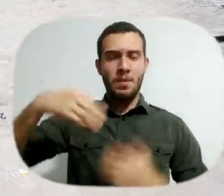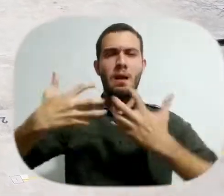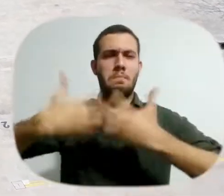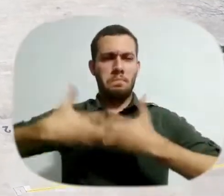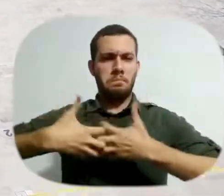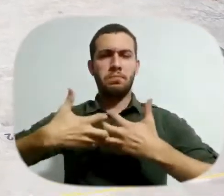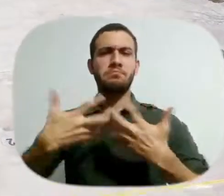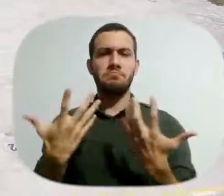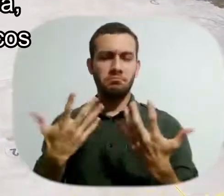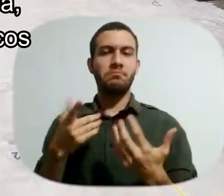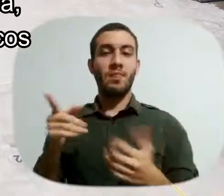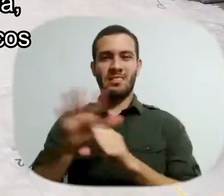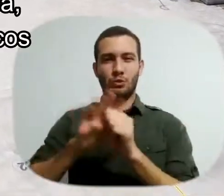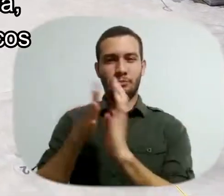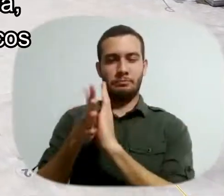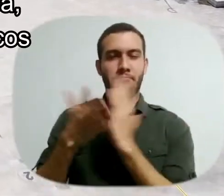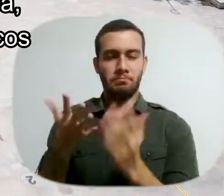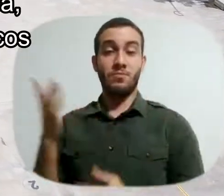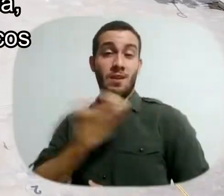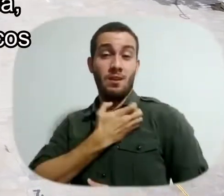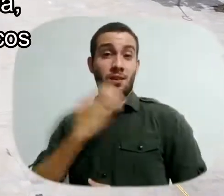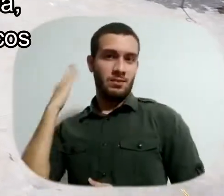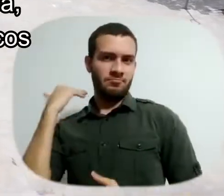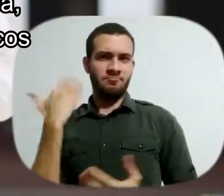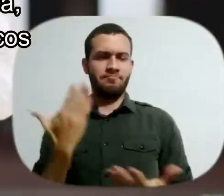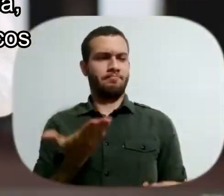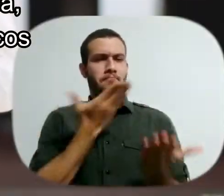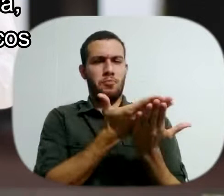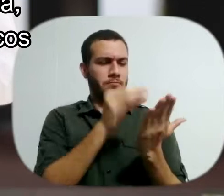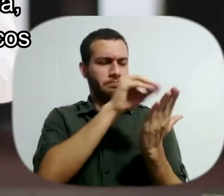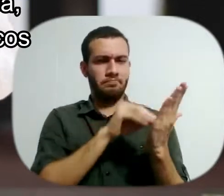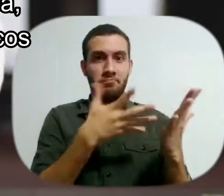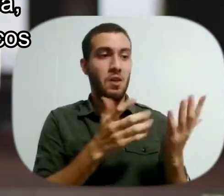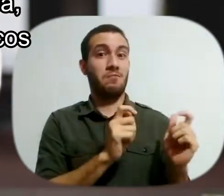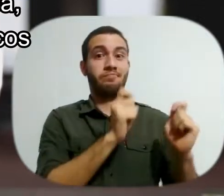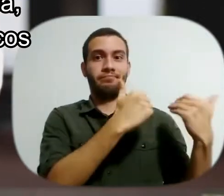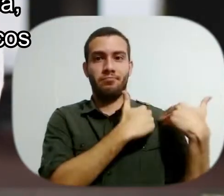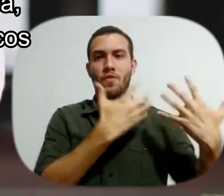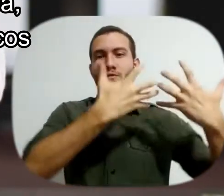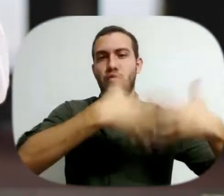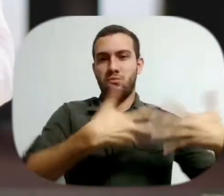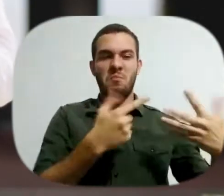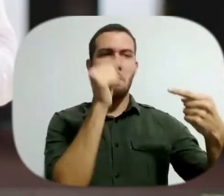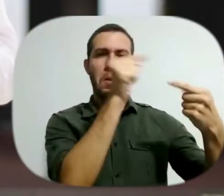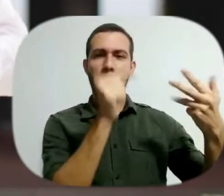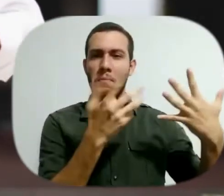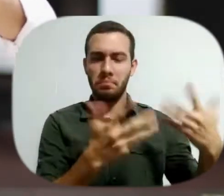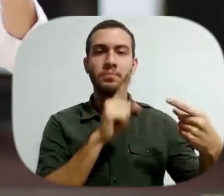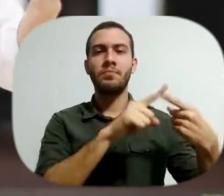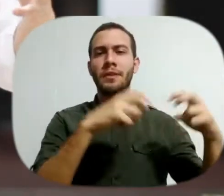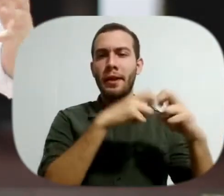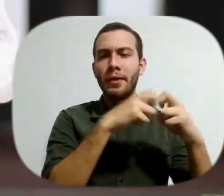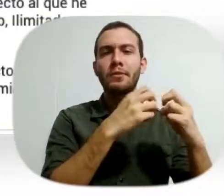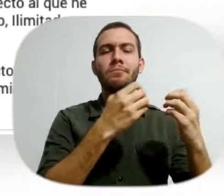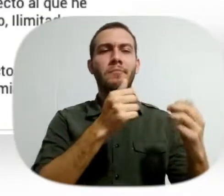¿Qué está pasando con EPM? El alcalde propone ampliar el objeto social de la empresa, es decir, que ya no se dedique solo a los servicios públicos domiciliarios, sino